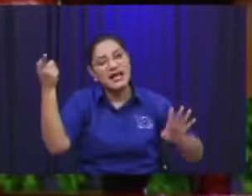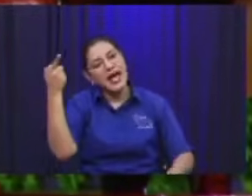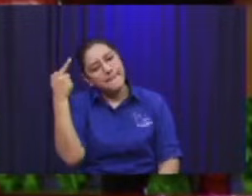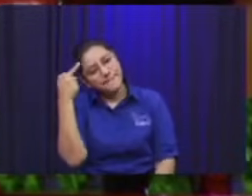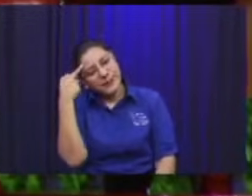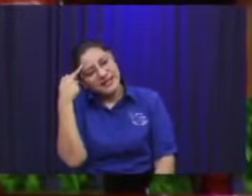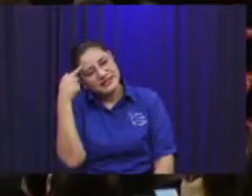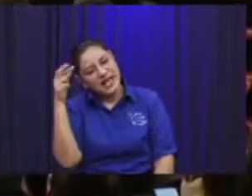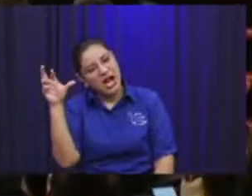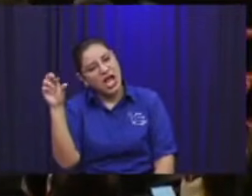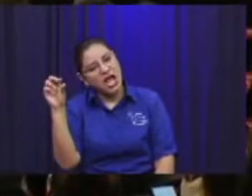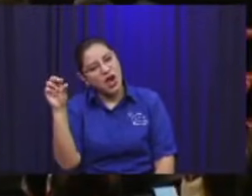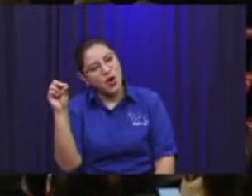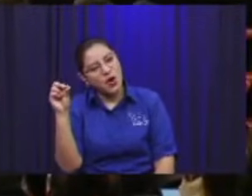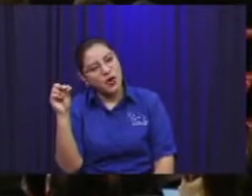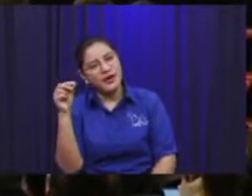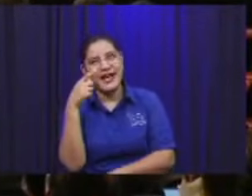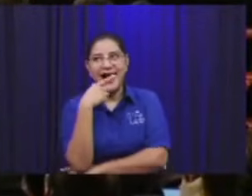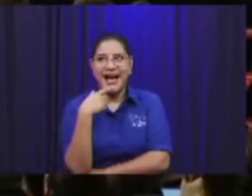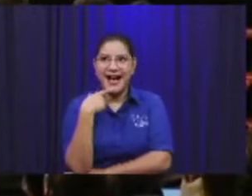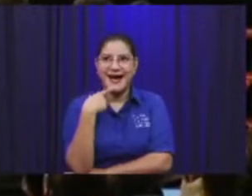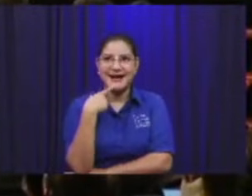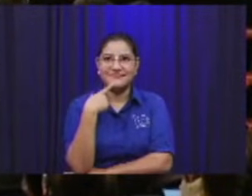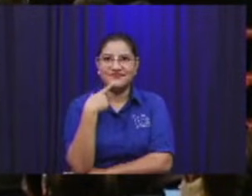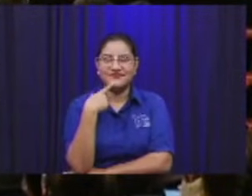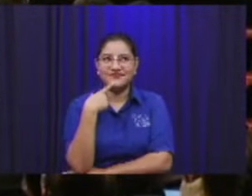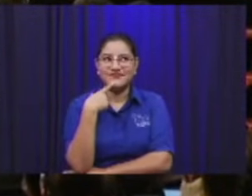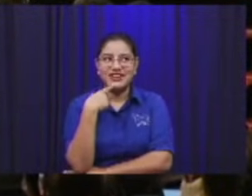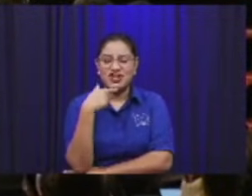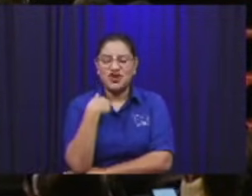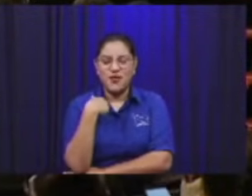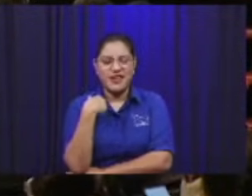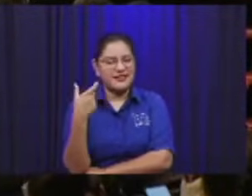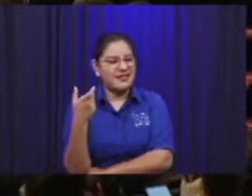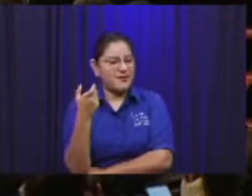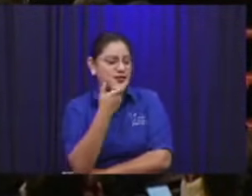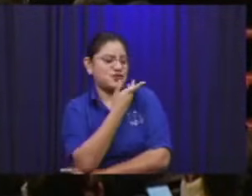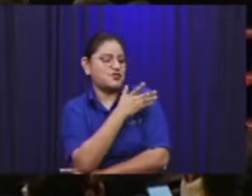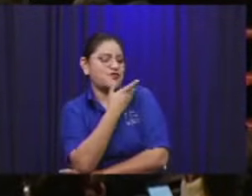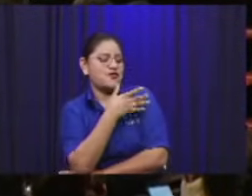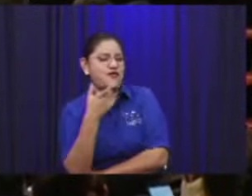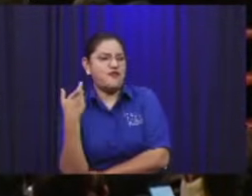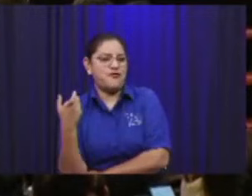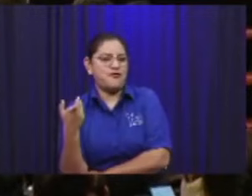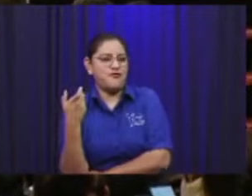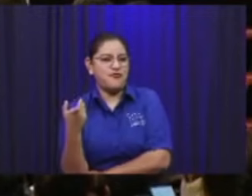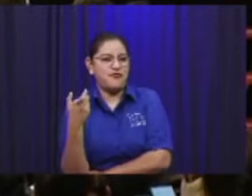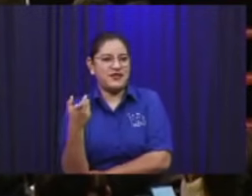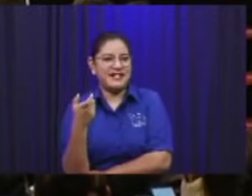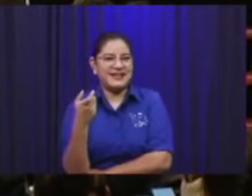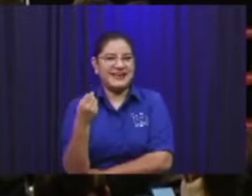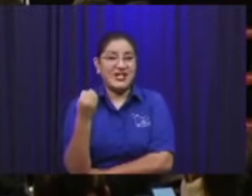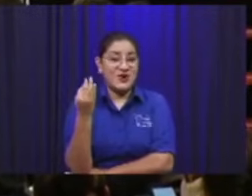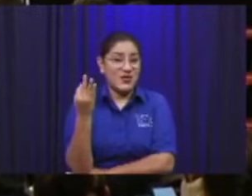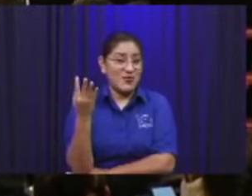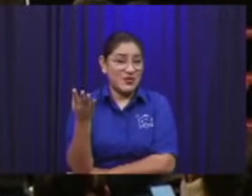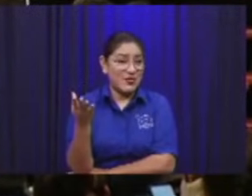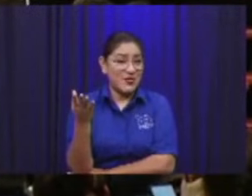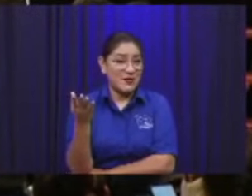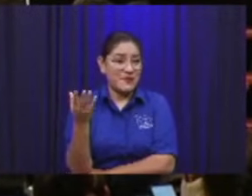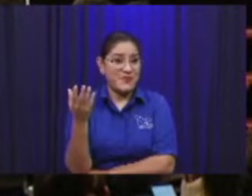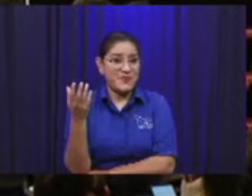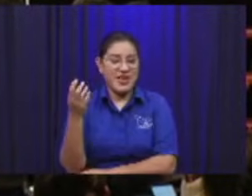en oro ya están pensando como rico mcpato y con lingotes de oro y con un numerito y que